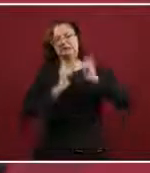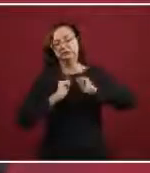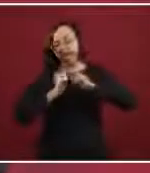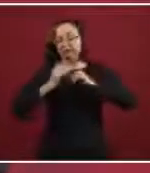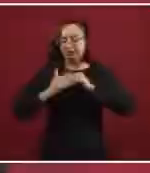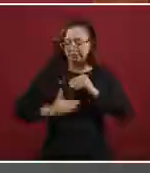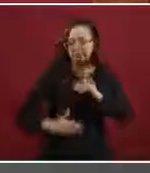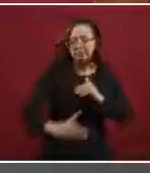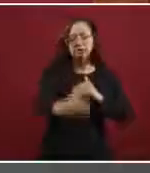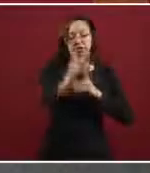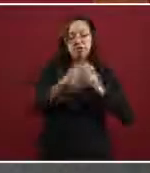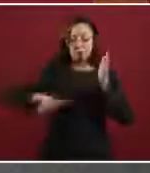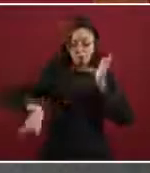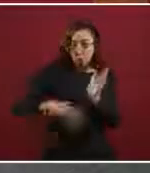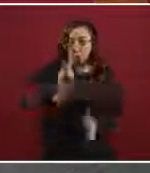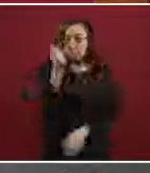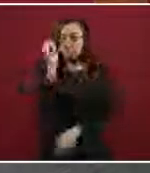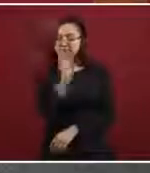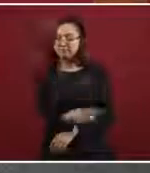en el país